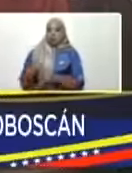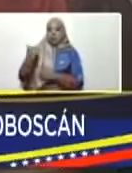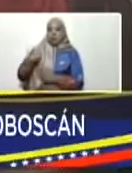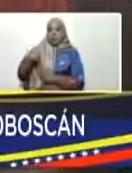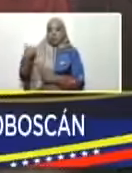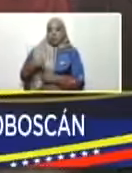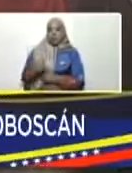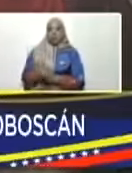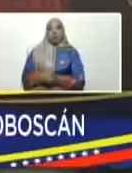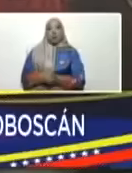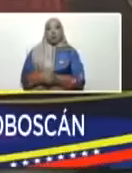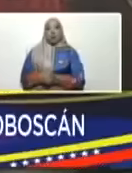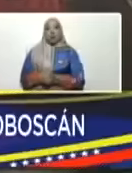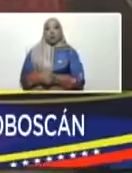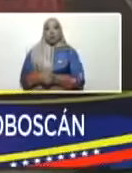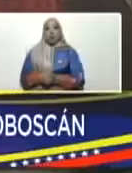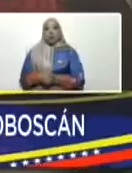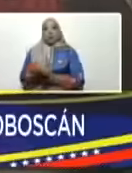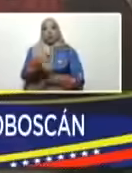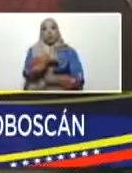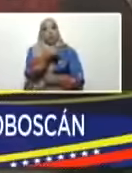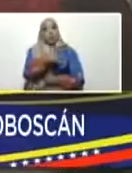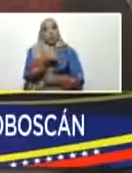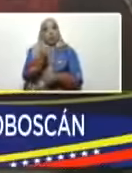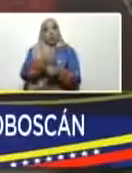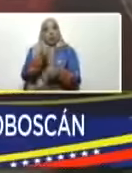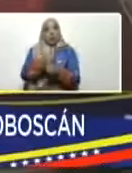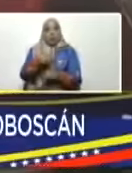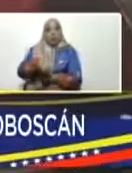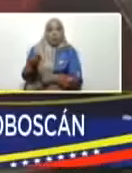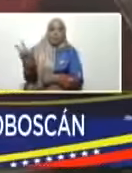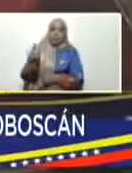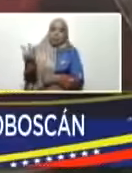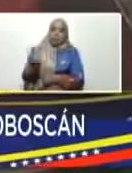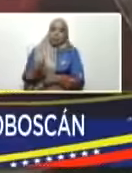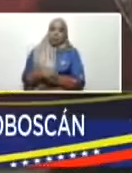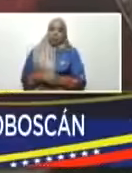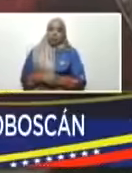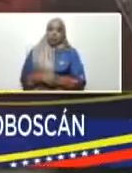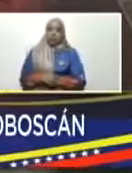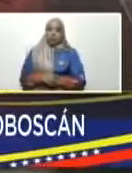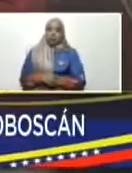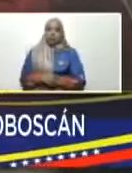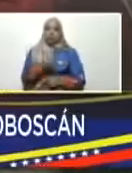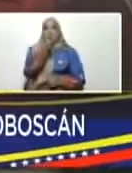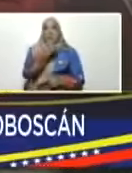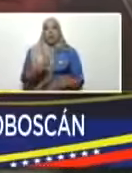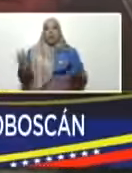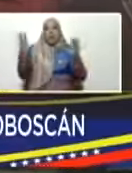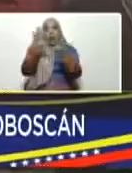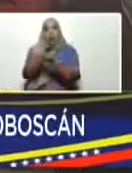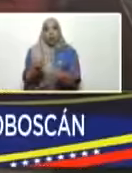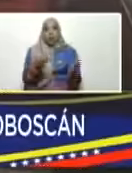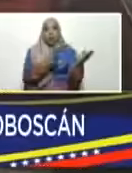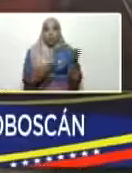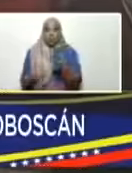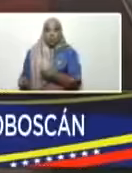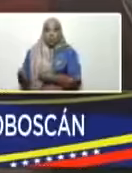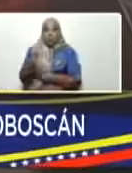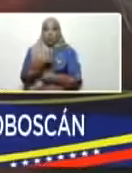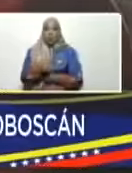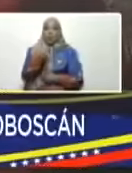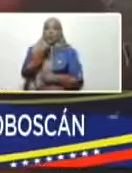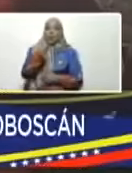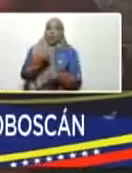Buenos Aires querido, indudablemente. ¿Cómo te sientes trabajando en Venezuela? Bueno, señor presidente, buenas noches. Bienvenido. Gracias. A Campo Boscán.